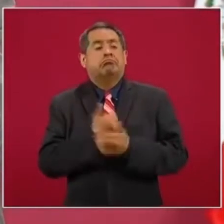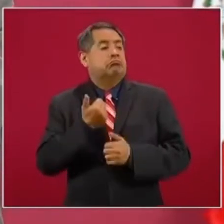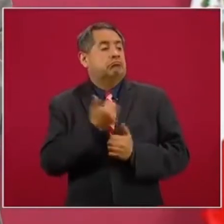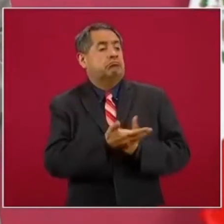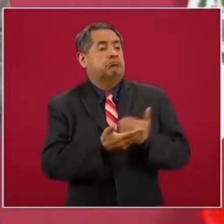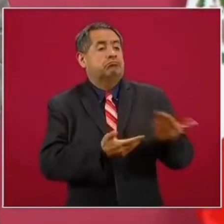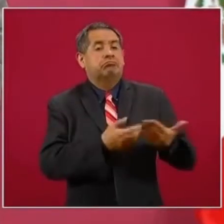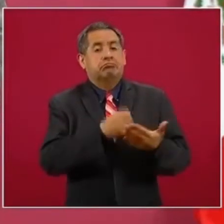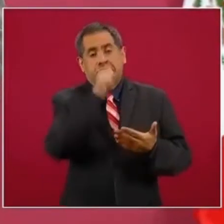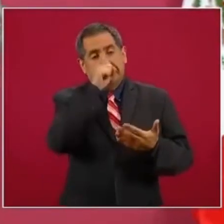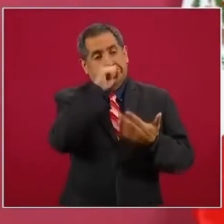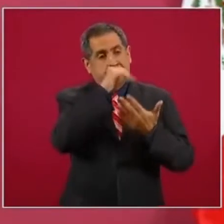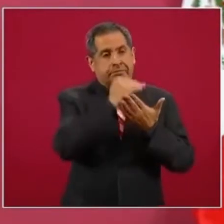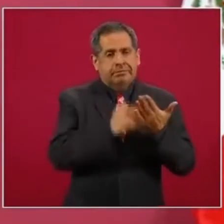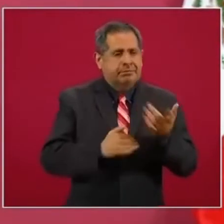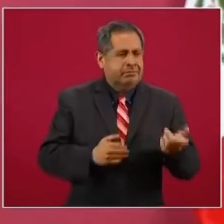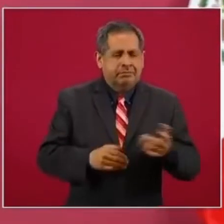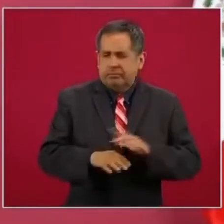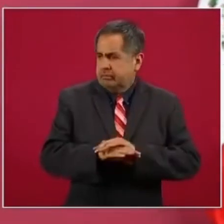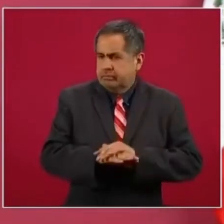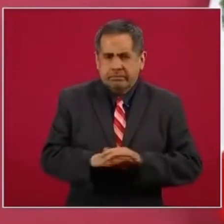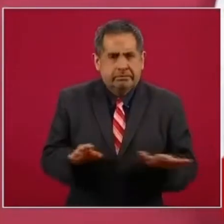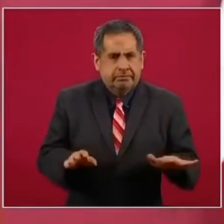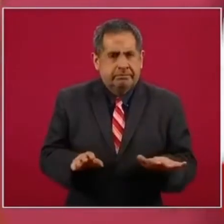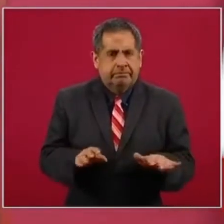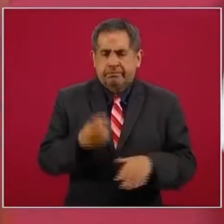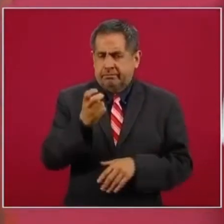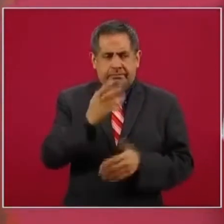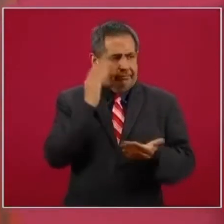las listas. Entonces dijimos, no,